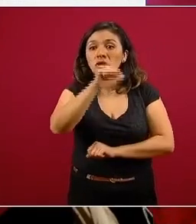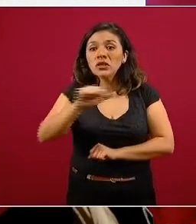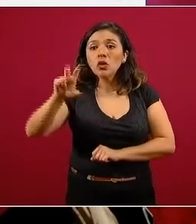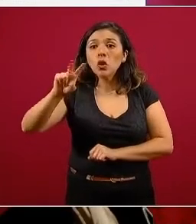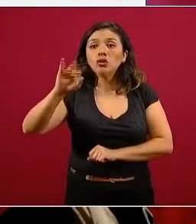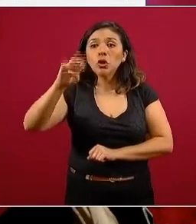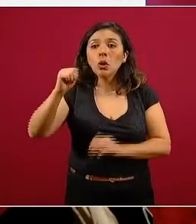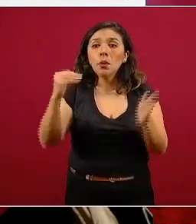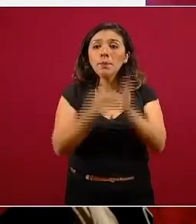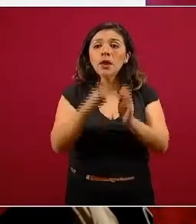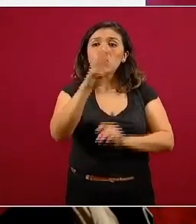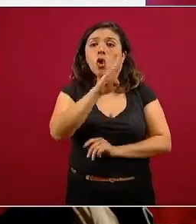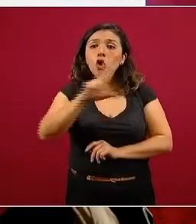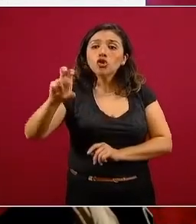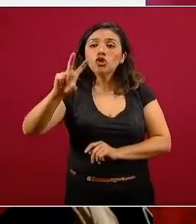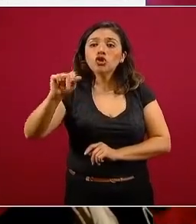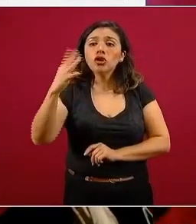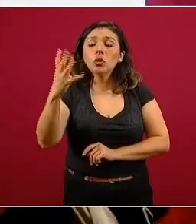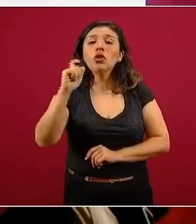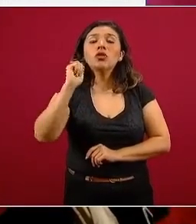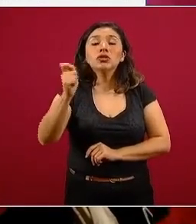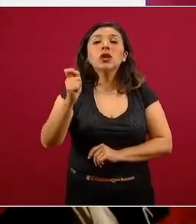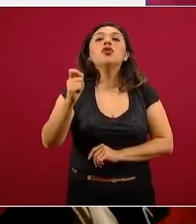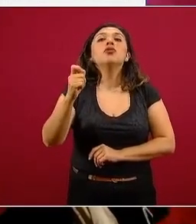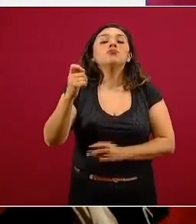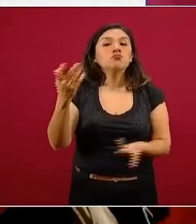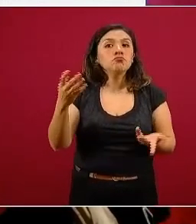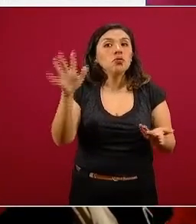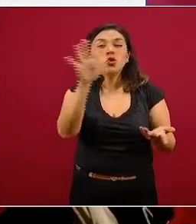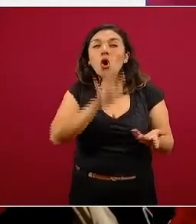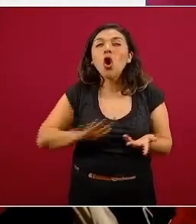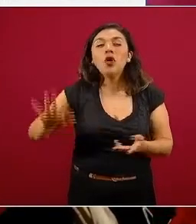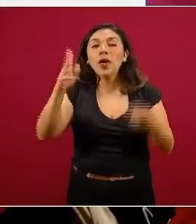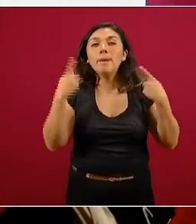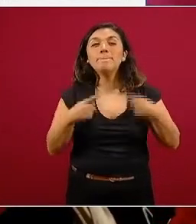669.884 serían los casos estimados, es decir, a todo el grupo